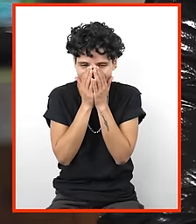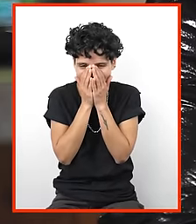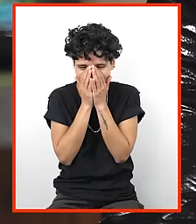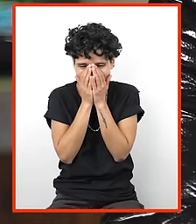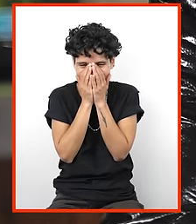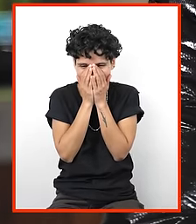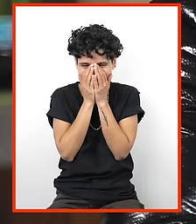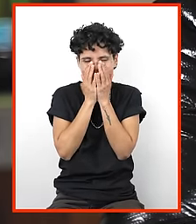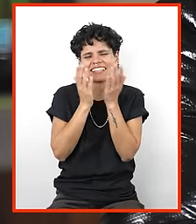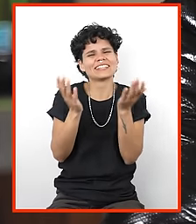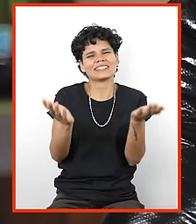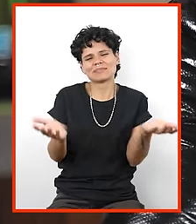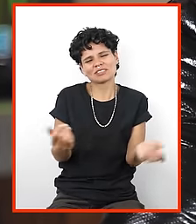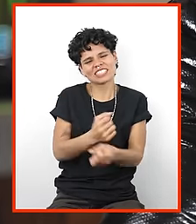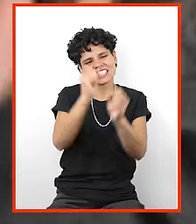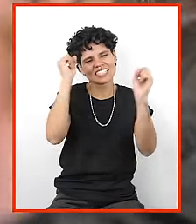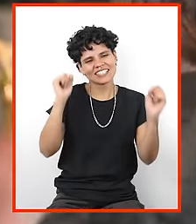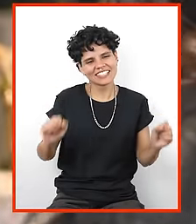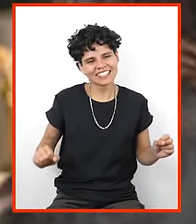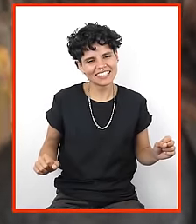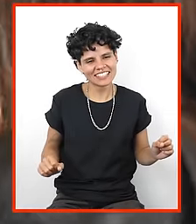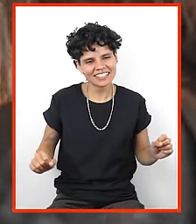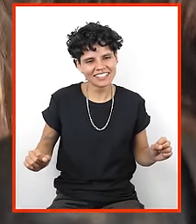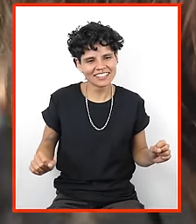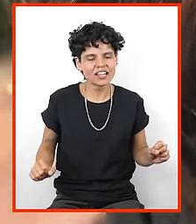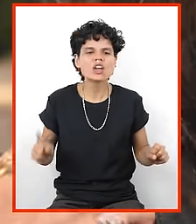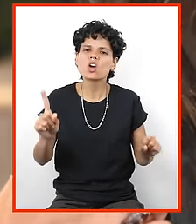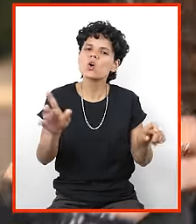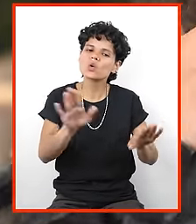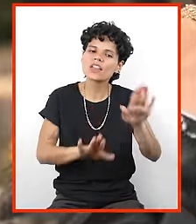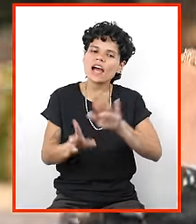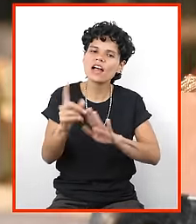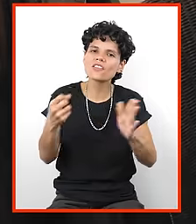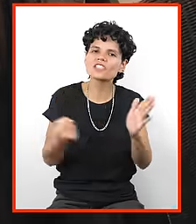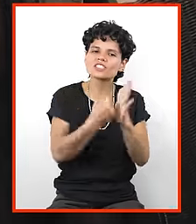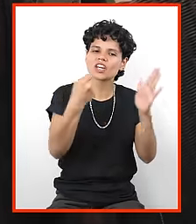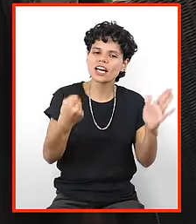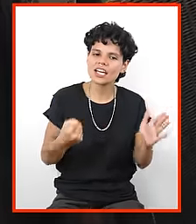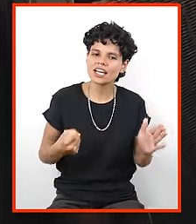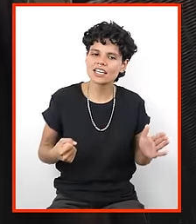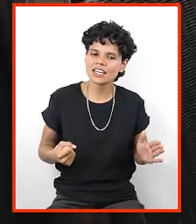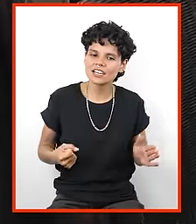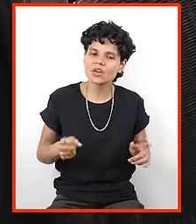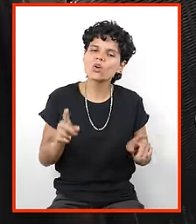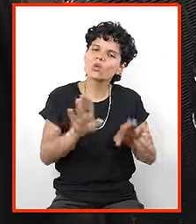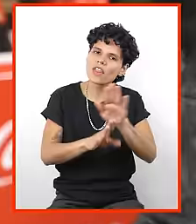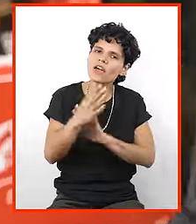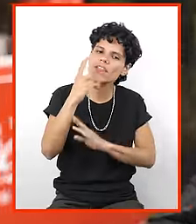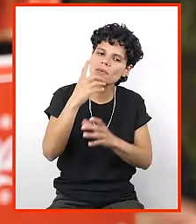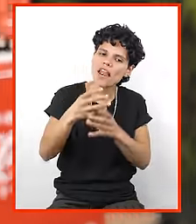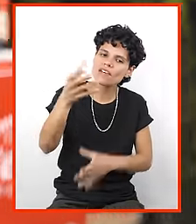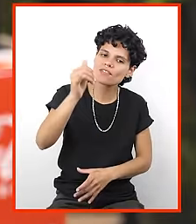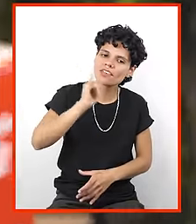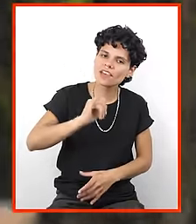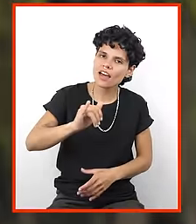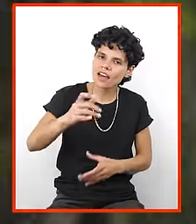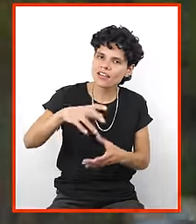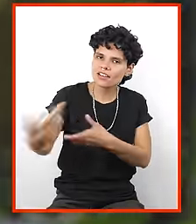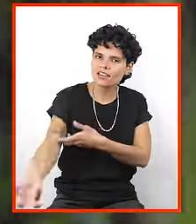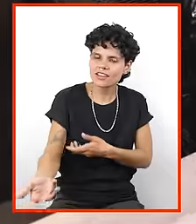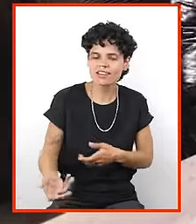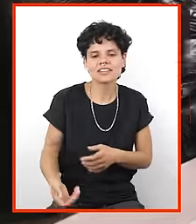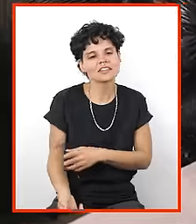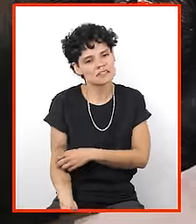Ya, le pusiste los coches. Cuidado, no choques con las cosas. No me vaya a dar vuelta la vida. Muy